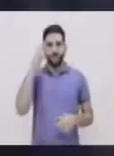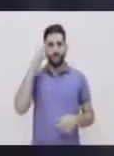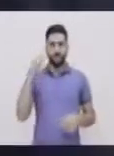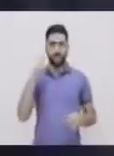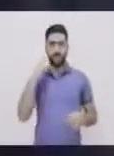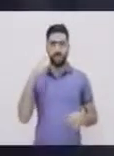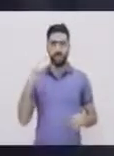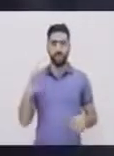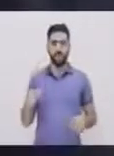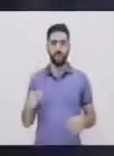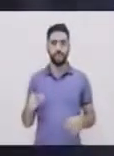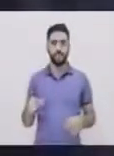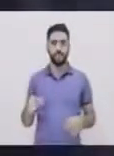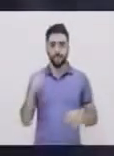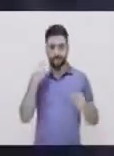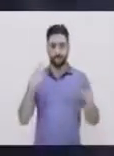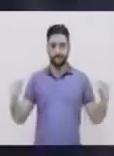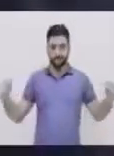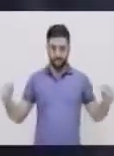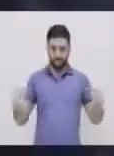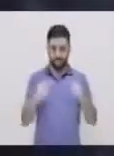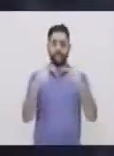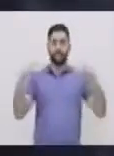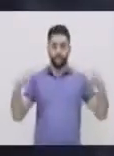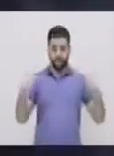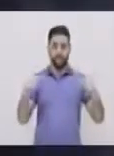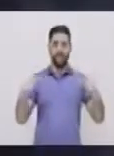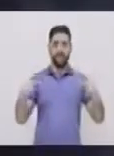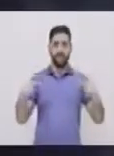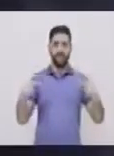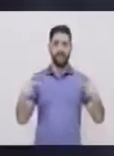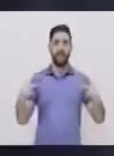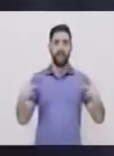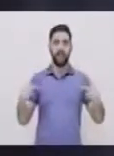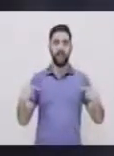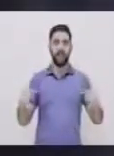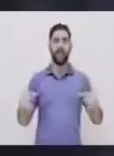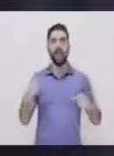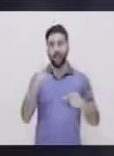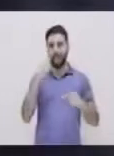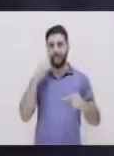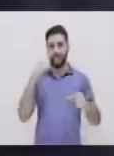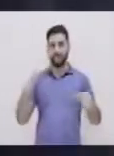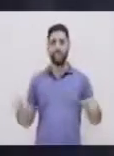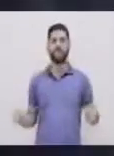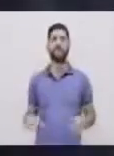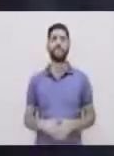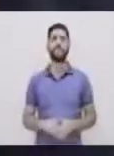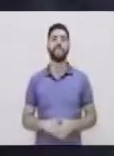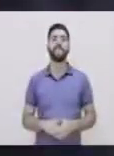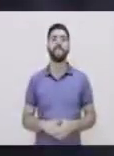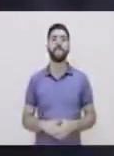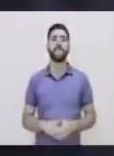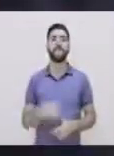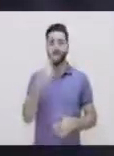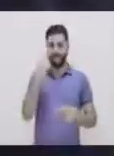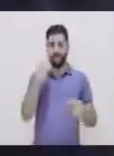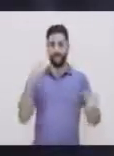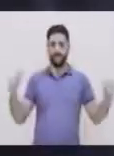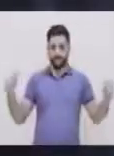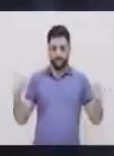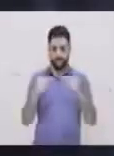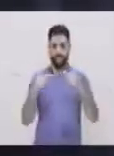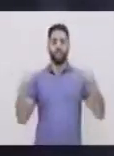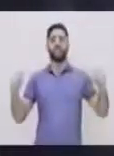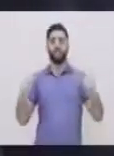las masas. Estos se acercan, ¿sí? Y en cierto momento colisionan. Ahora bien, si te das